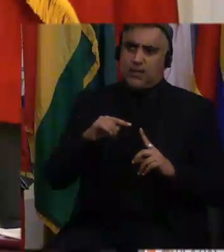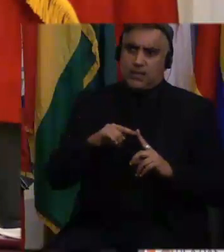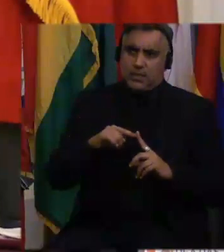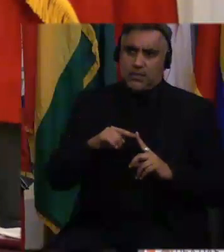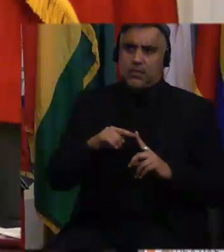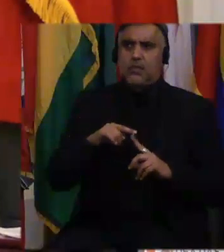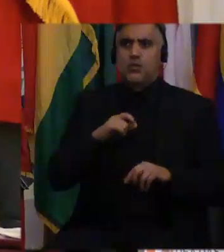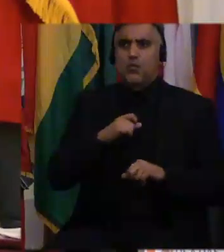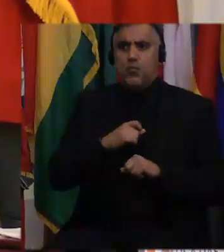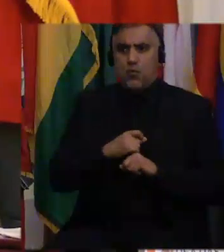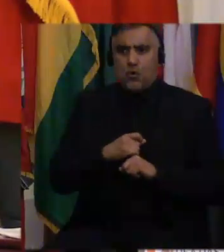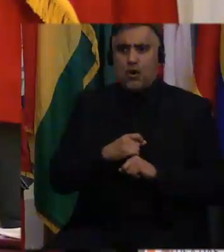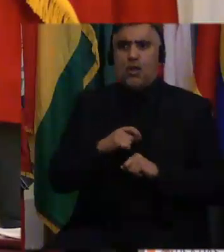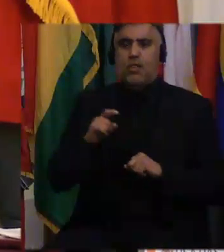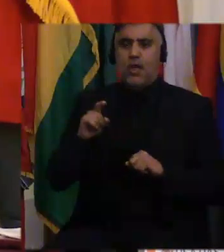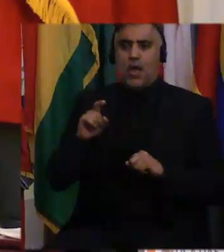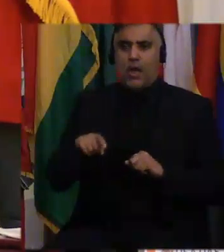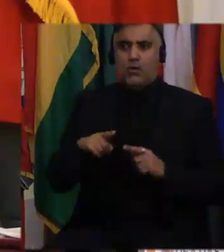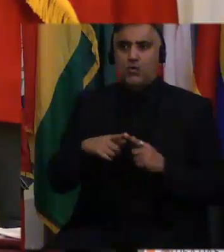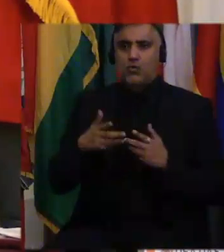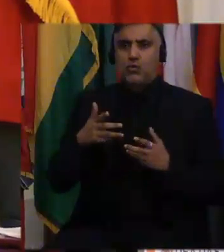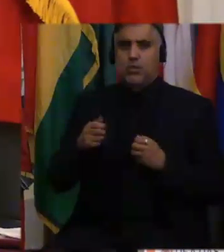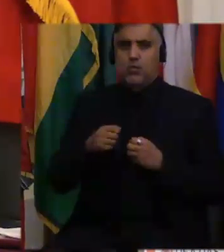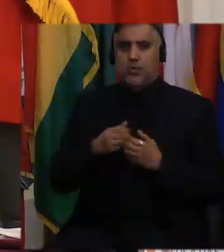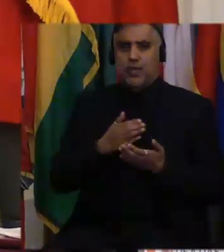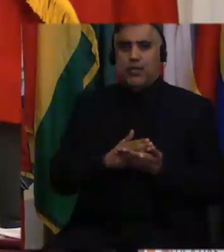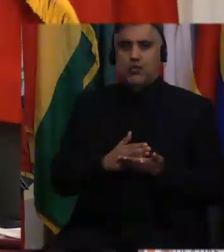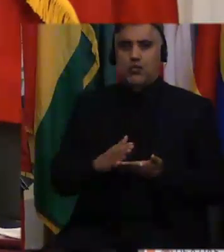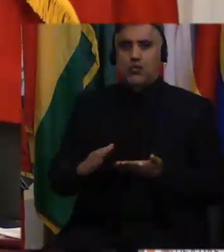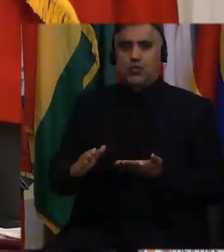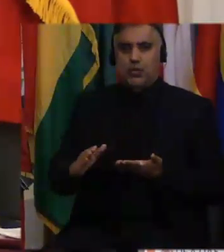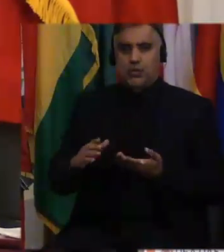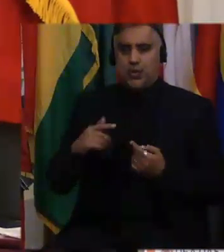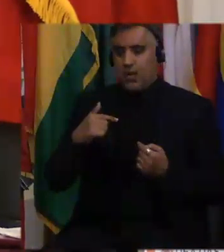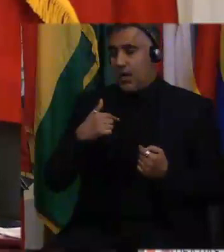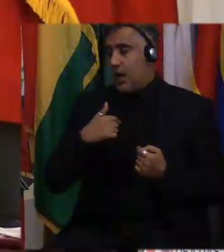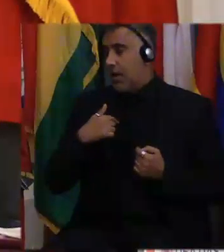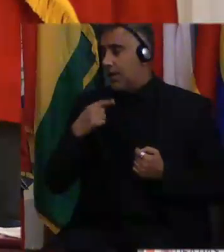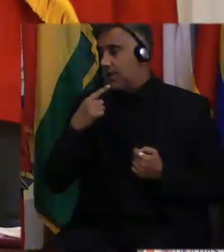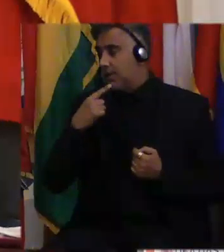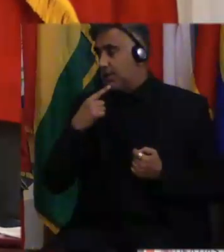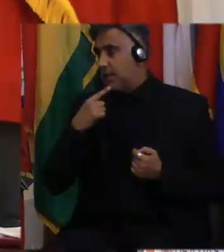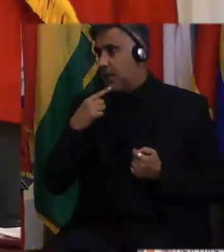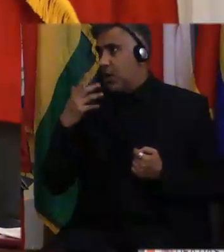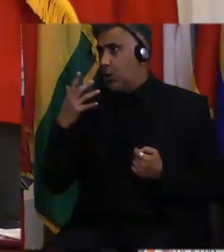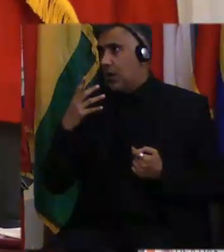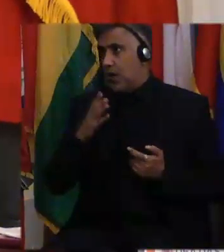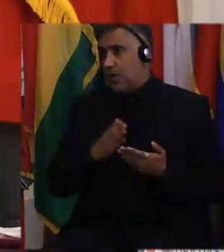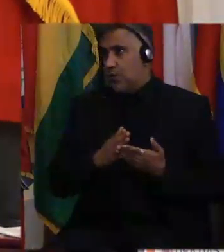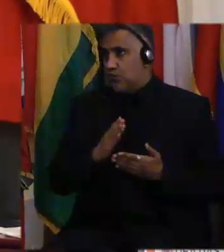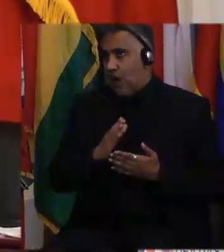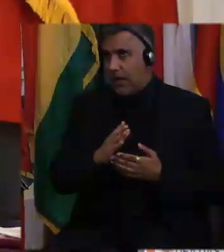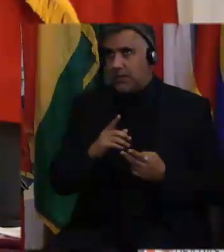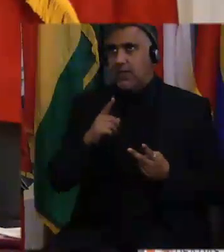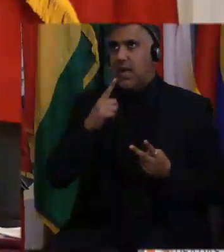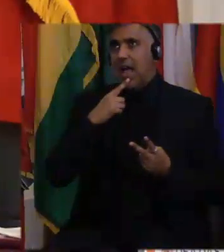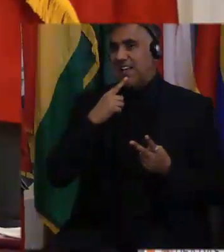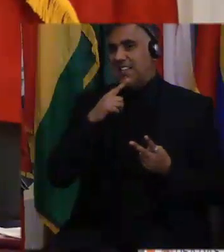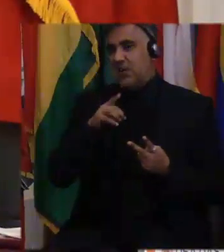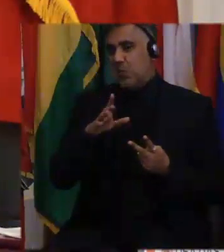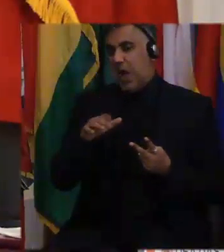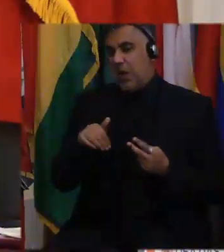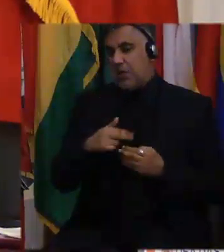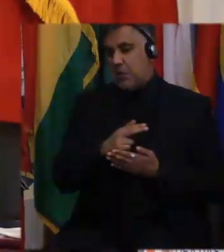la exclusión. ¿Cómo hacemos? O sea, yo les puedo decir cuáles son sus derechos y cómo pueden usar las leyes y dónde lo